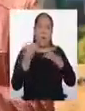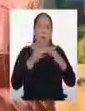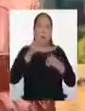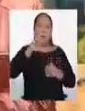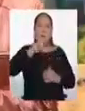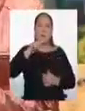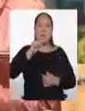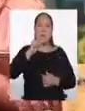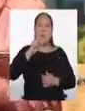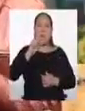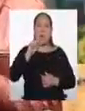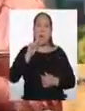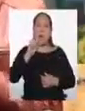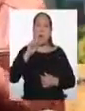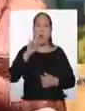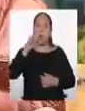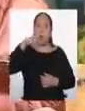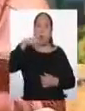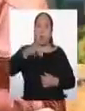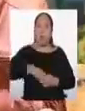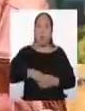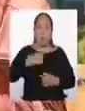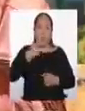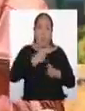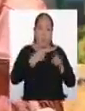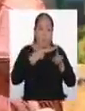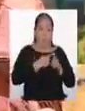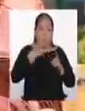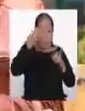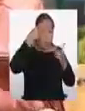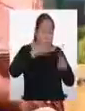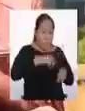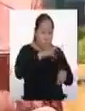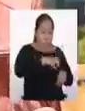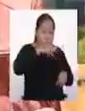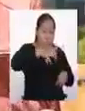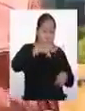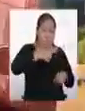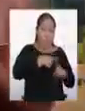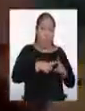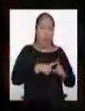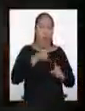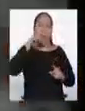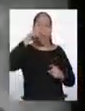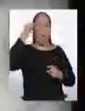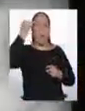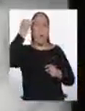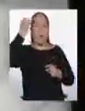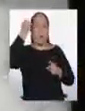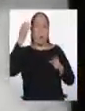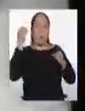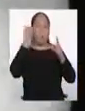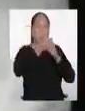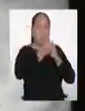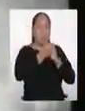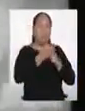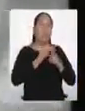el conjunto de acciones aisladas, pero dirigidas, centralizadas, que permitieron la recuperación de nuestra